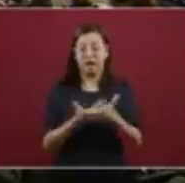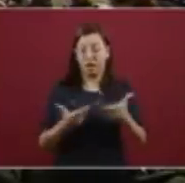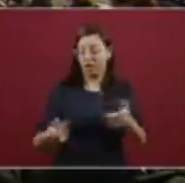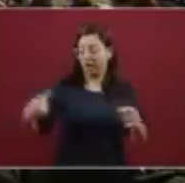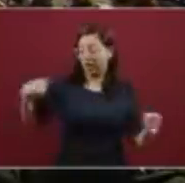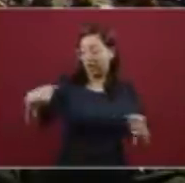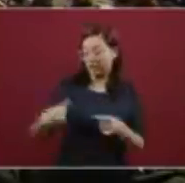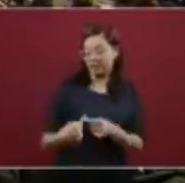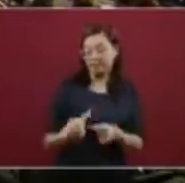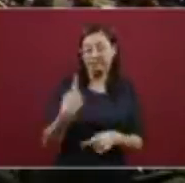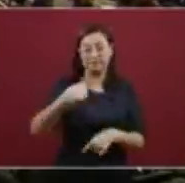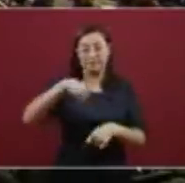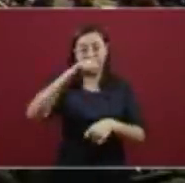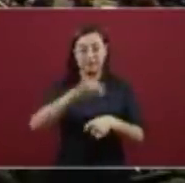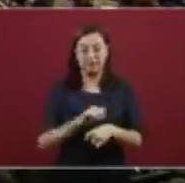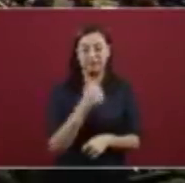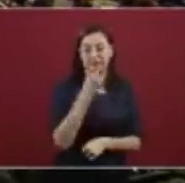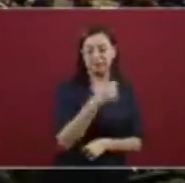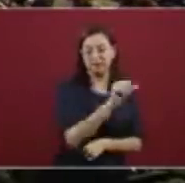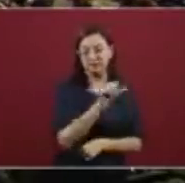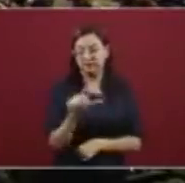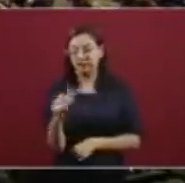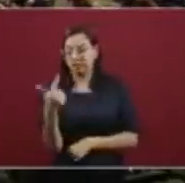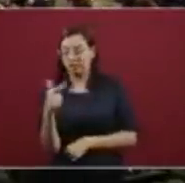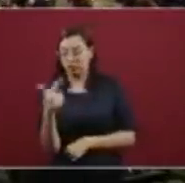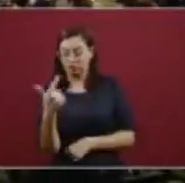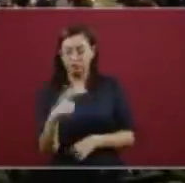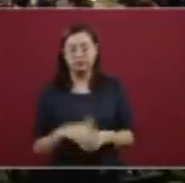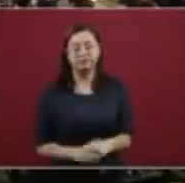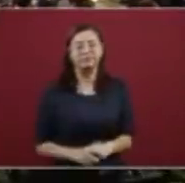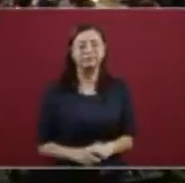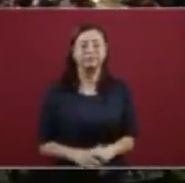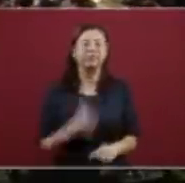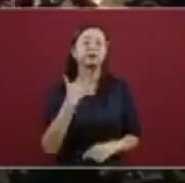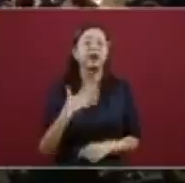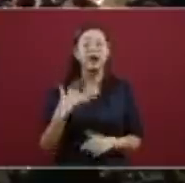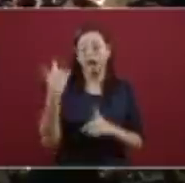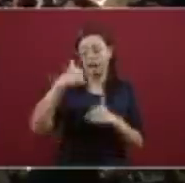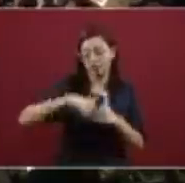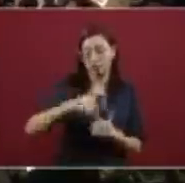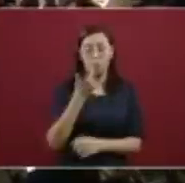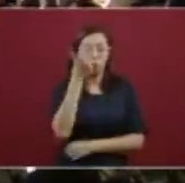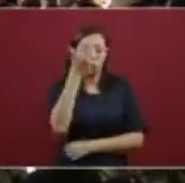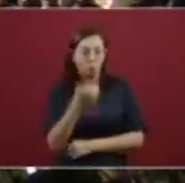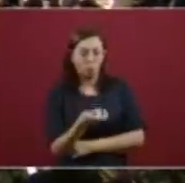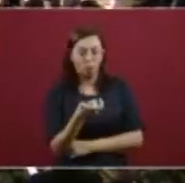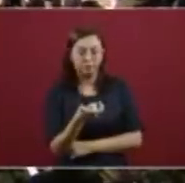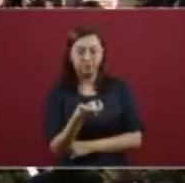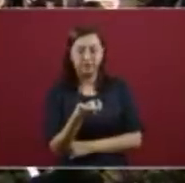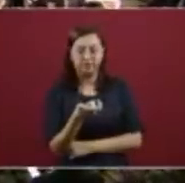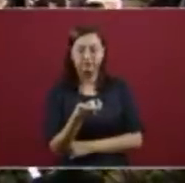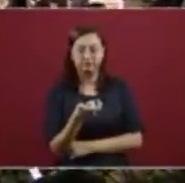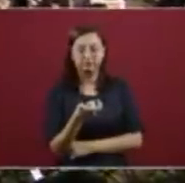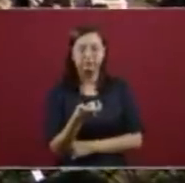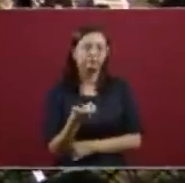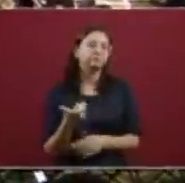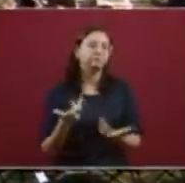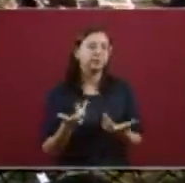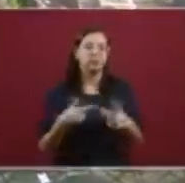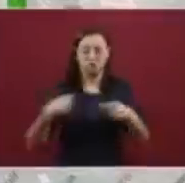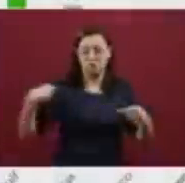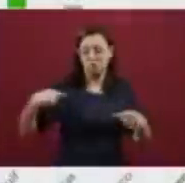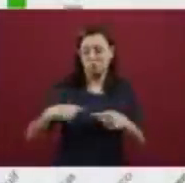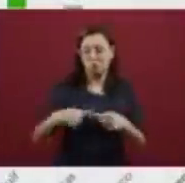del 6 al 12, tenemos lo siguiente. Para el precio regular de gasolina, este fue el promedio que se manejó en esta